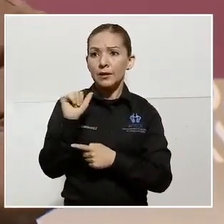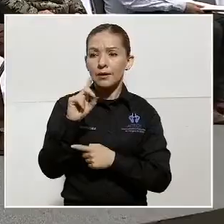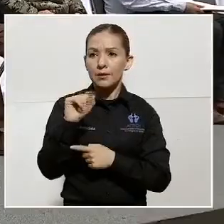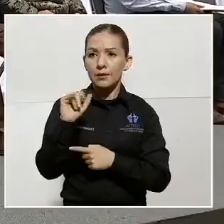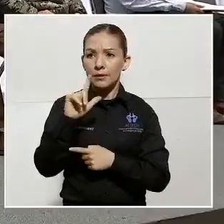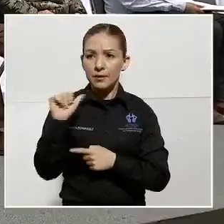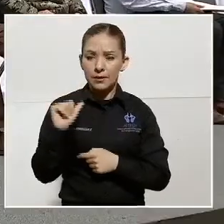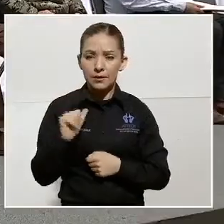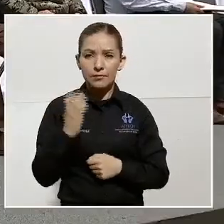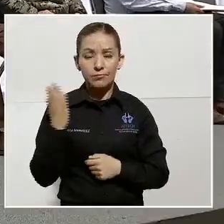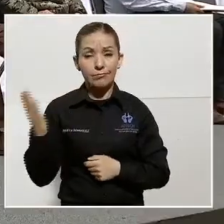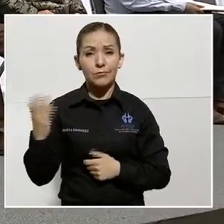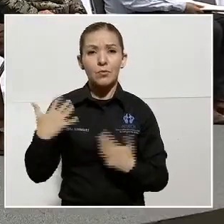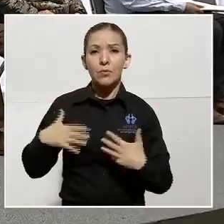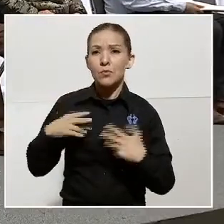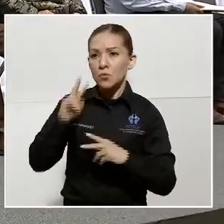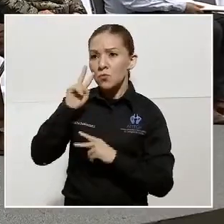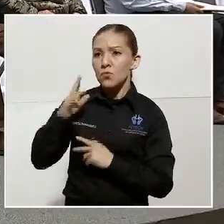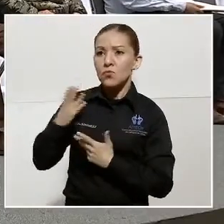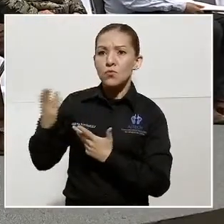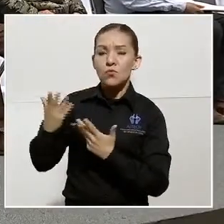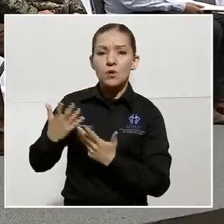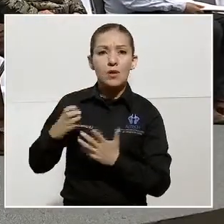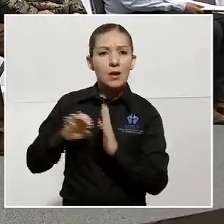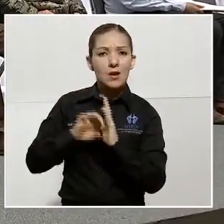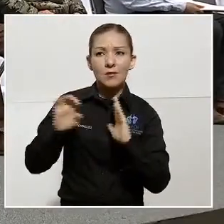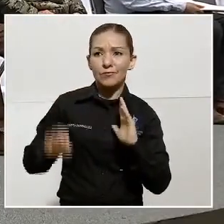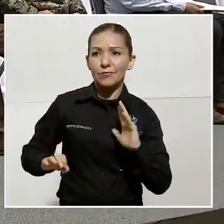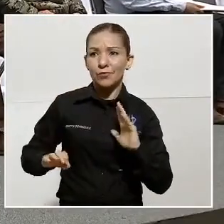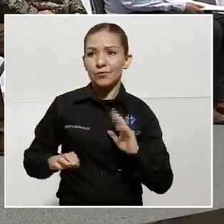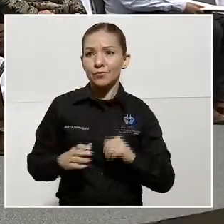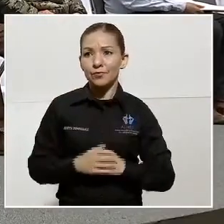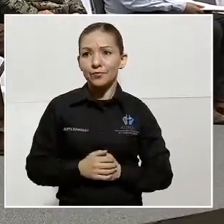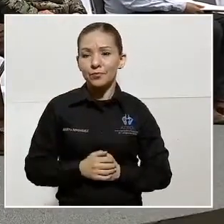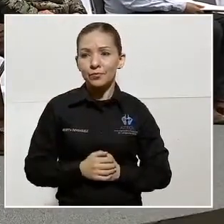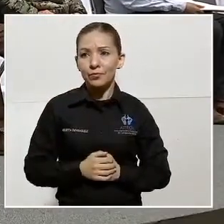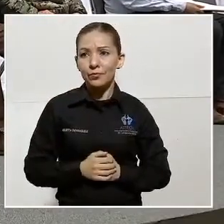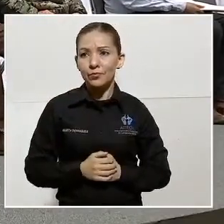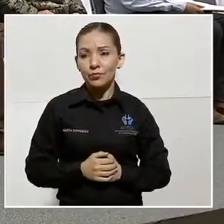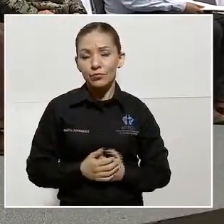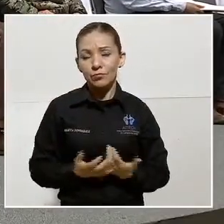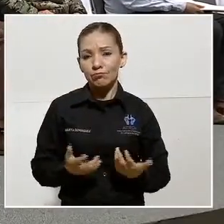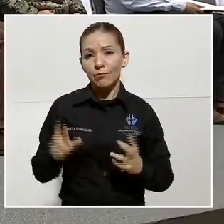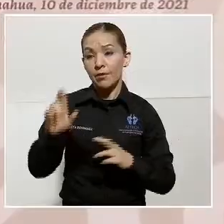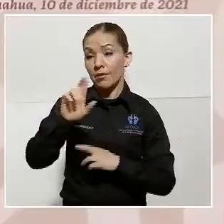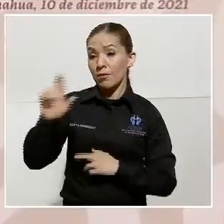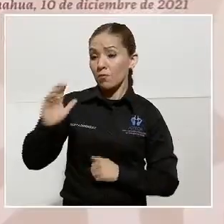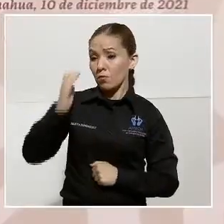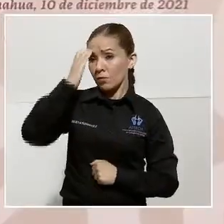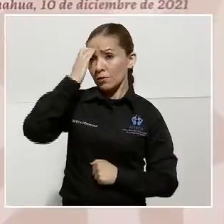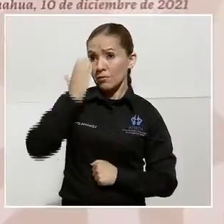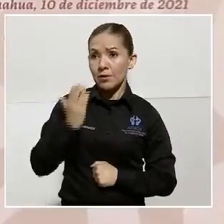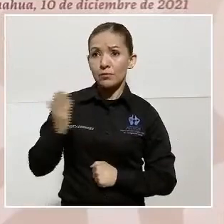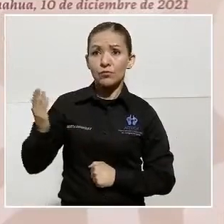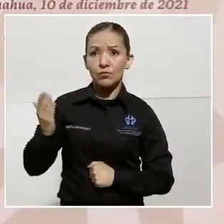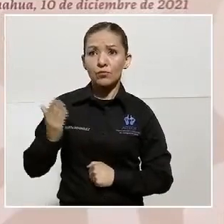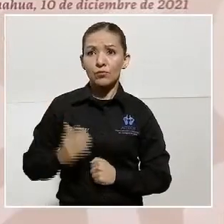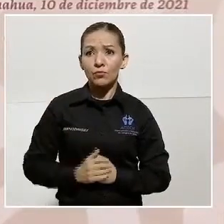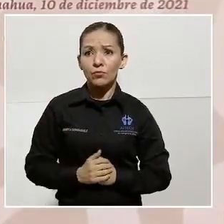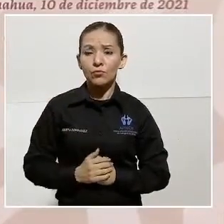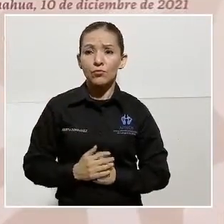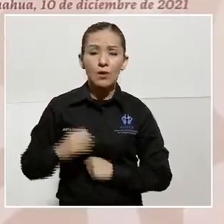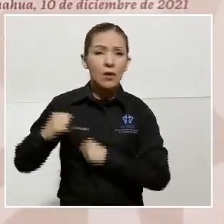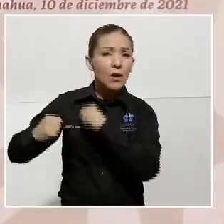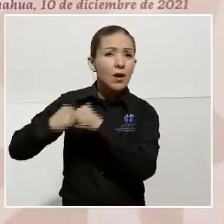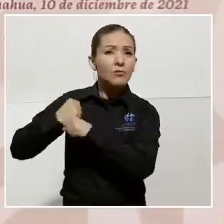un ejemplo y alguien que nos merece todo el reconocimiento por la lucha emprendida durante muchos